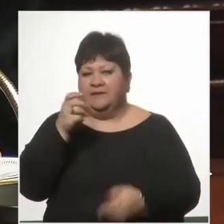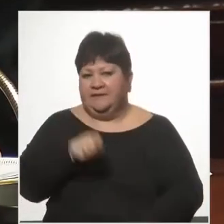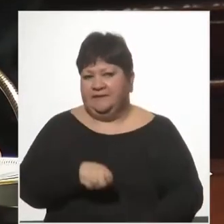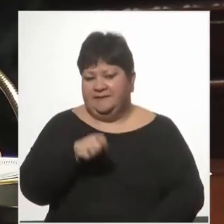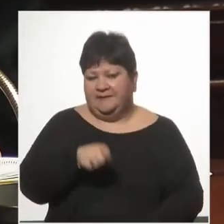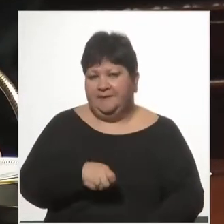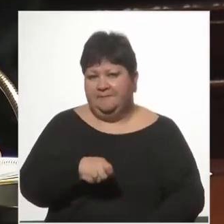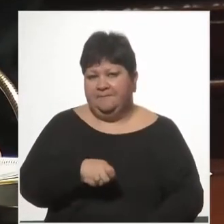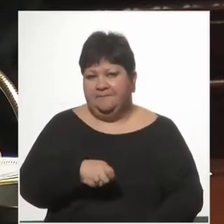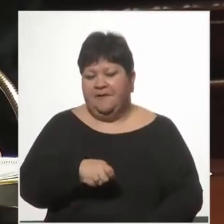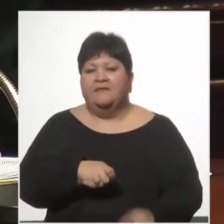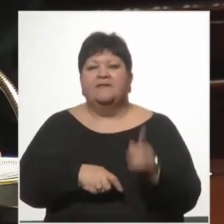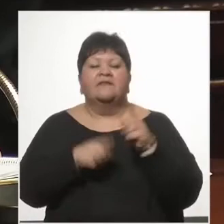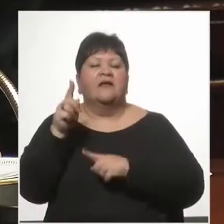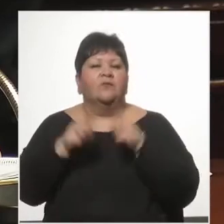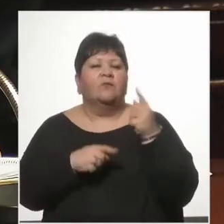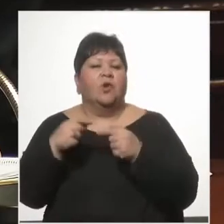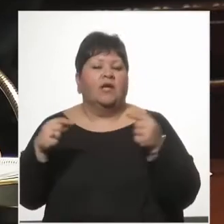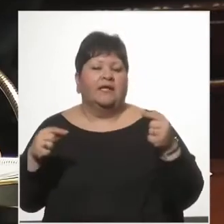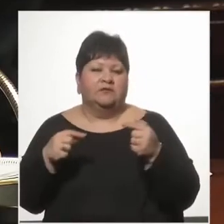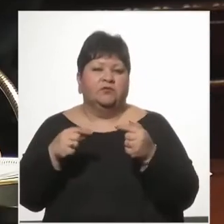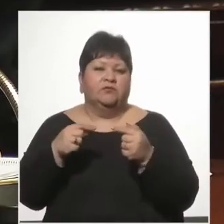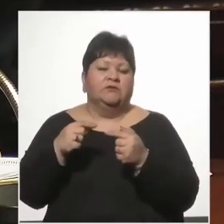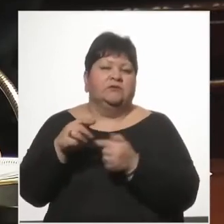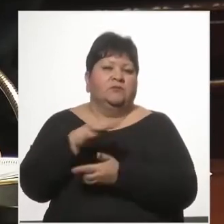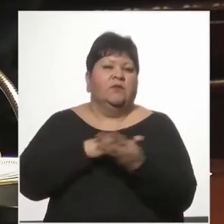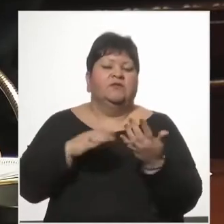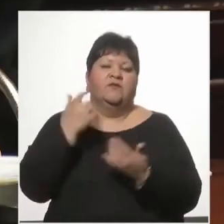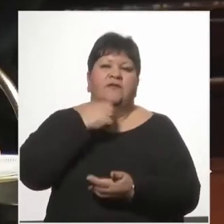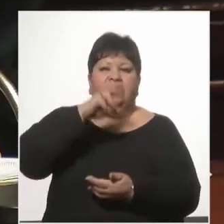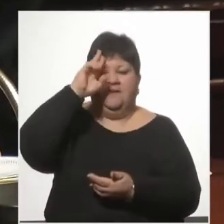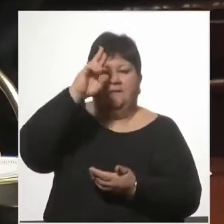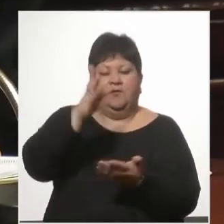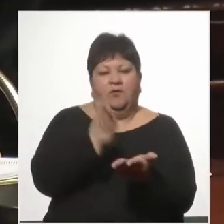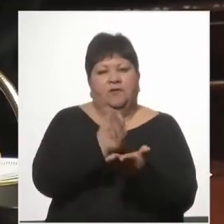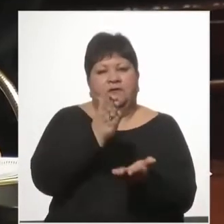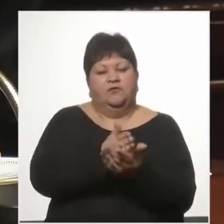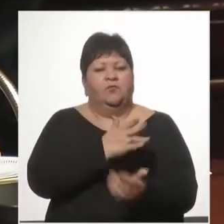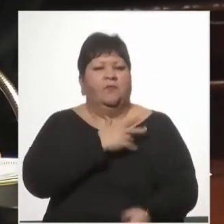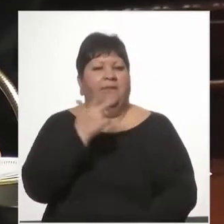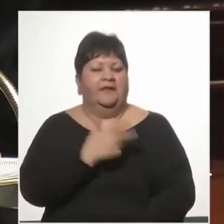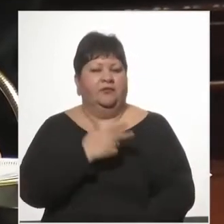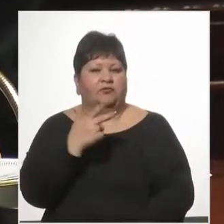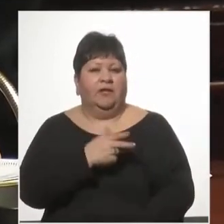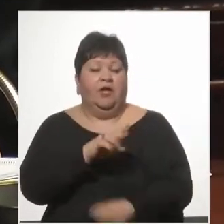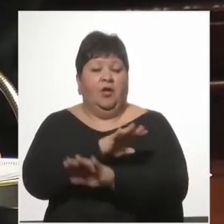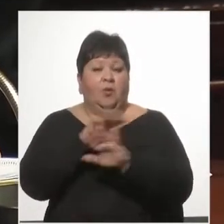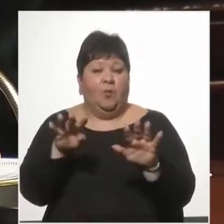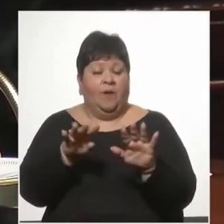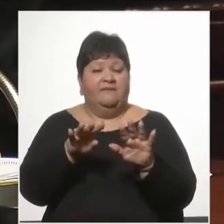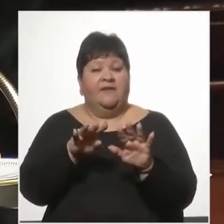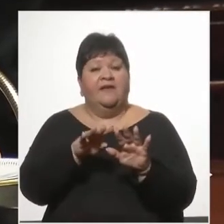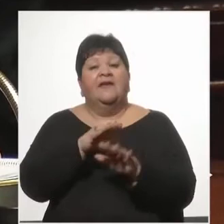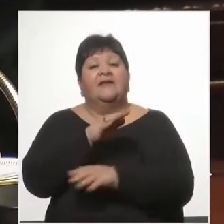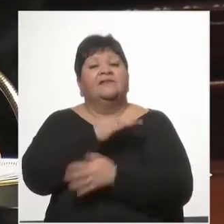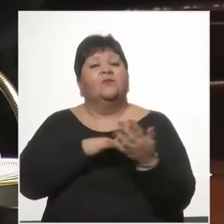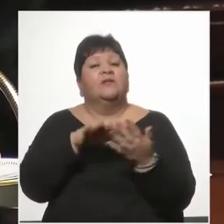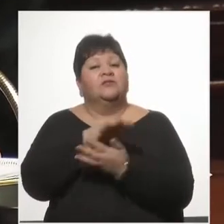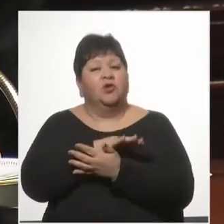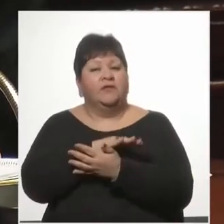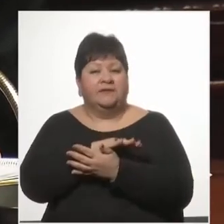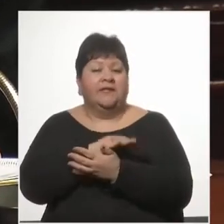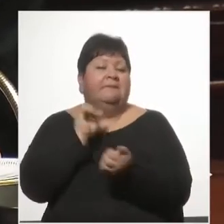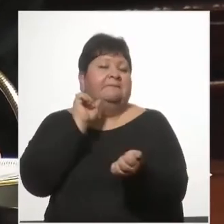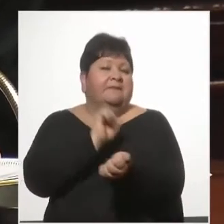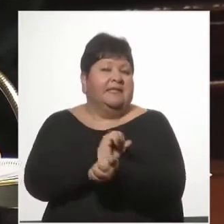de algunos de los casos de violaciones a los derechos humanos. En ese informe describe 9 casos de militares procesados y condenados sin pruebas.